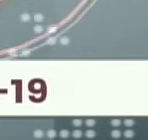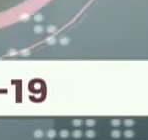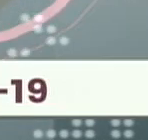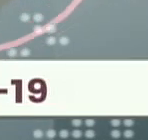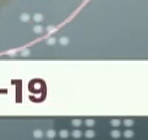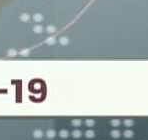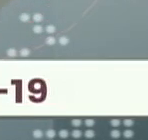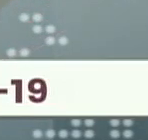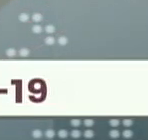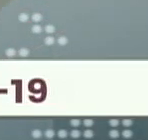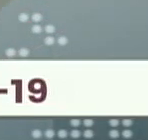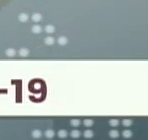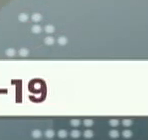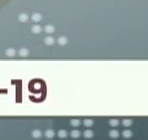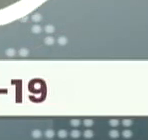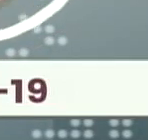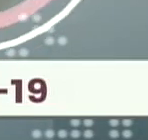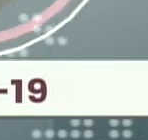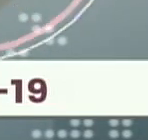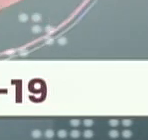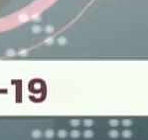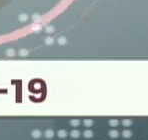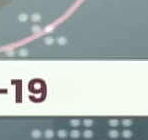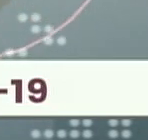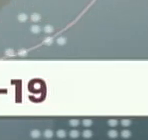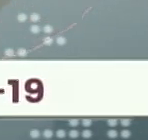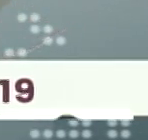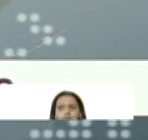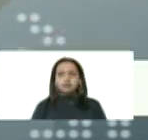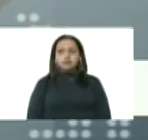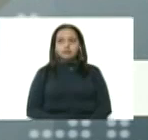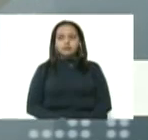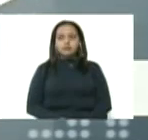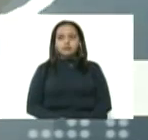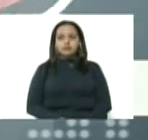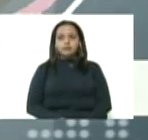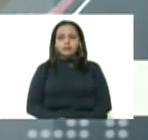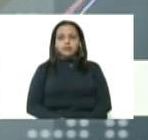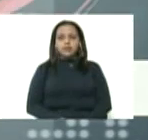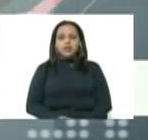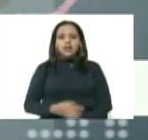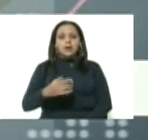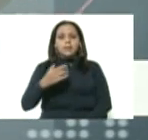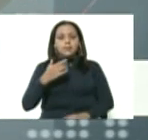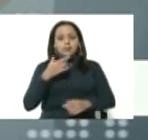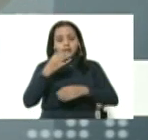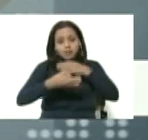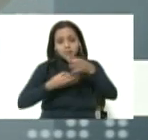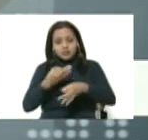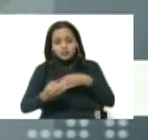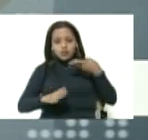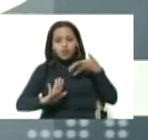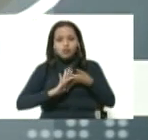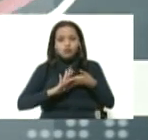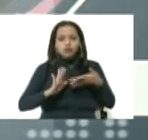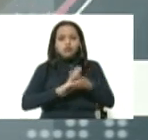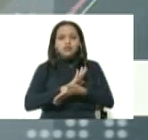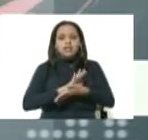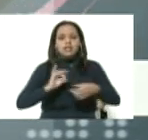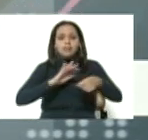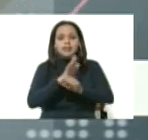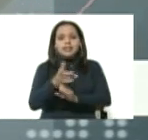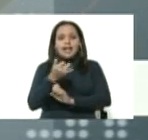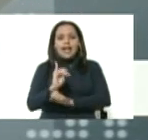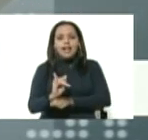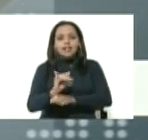infección por COVID-19, pandemia que ha cambiado la forma de abordar la vida en